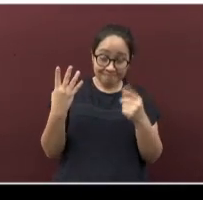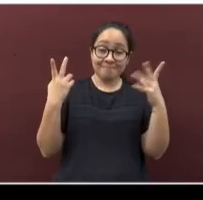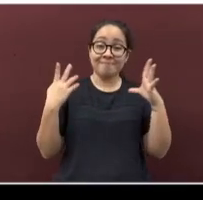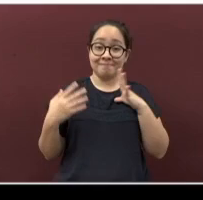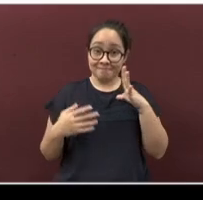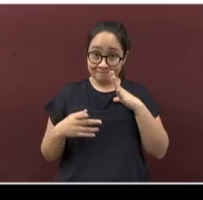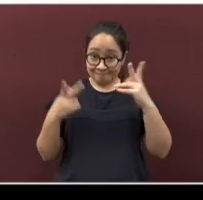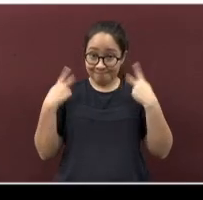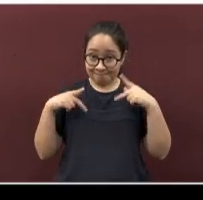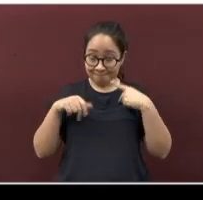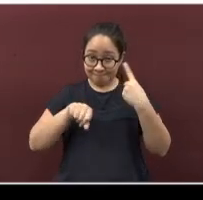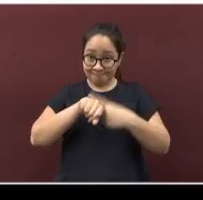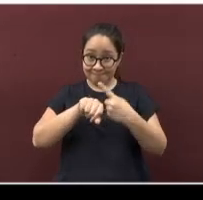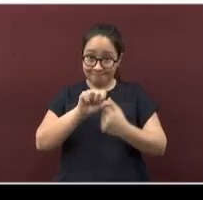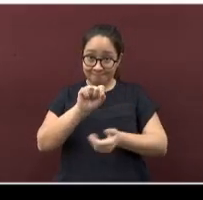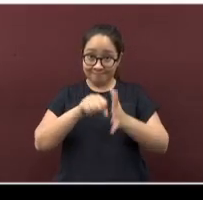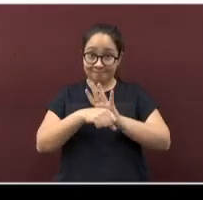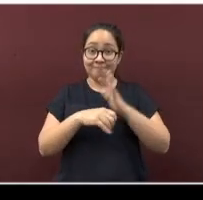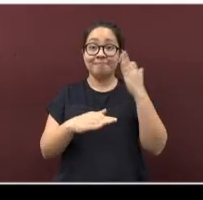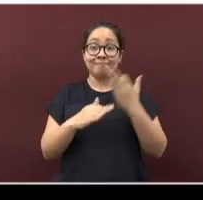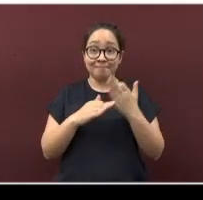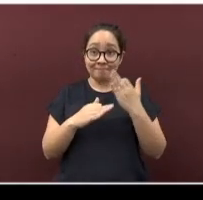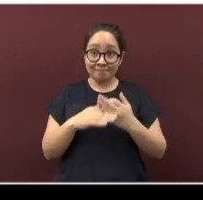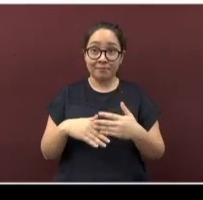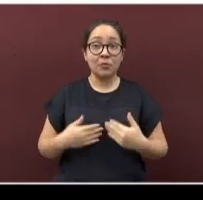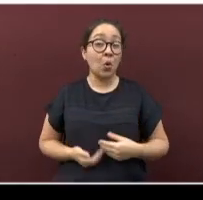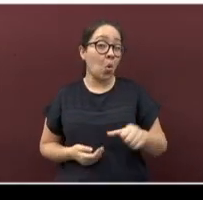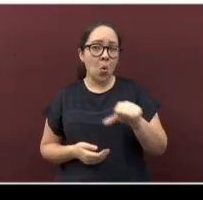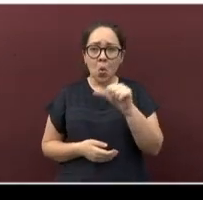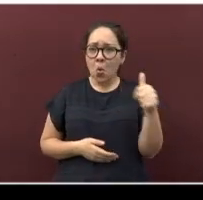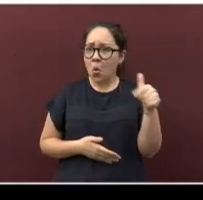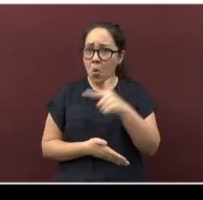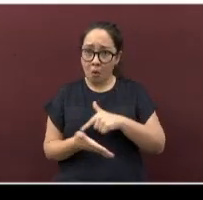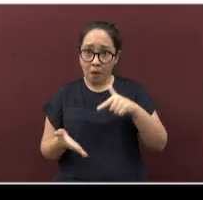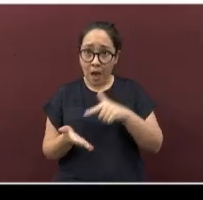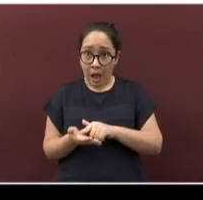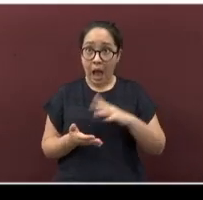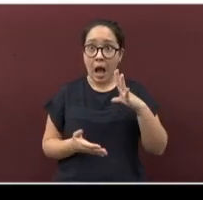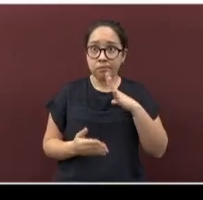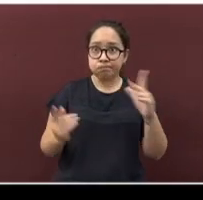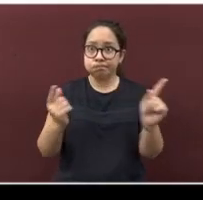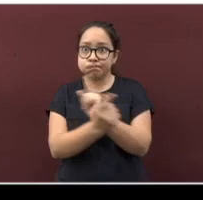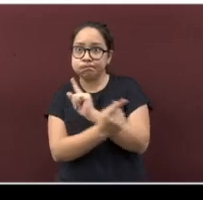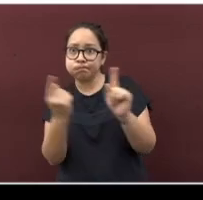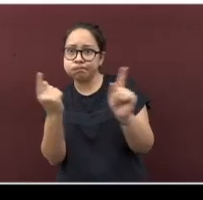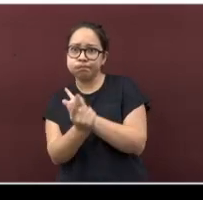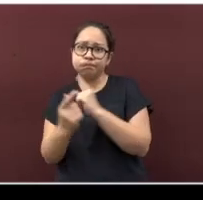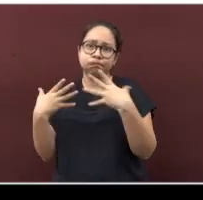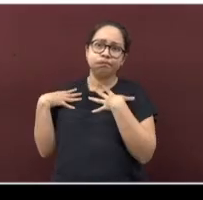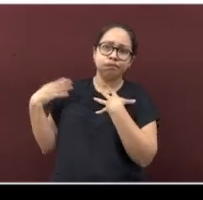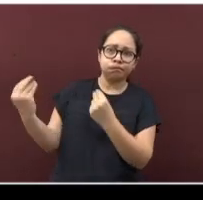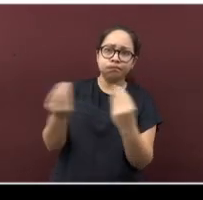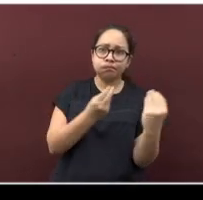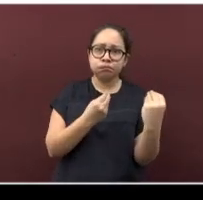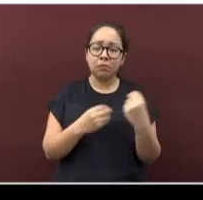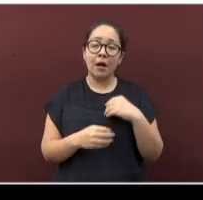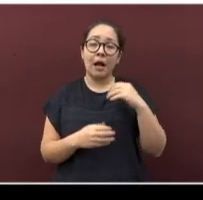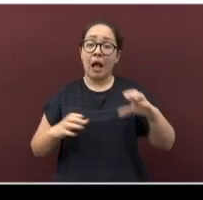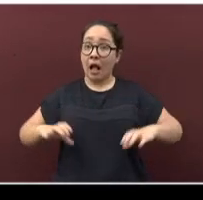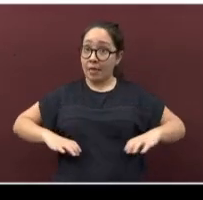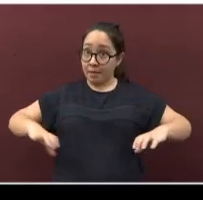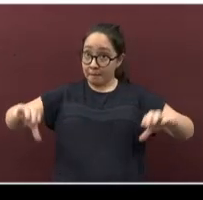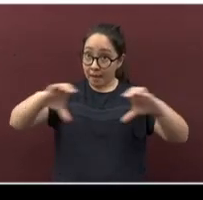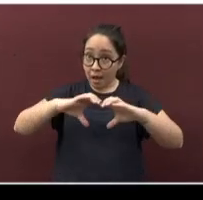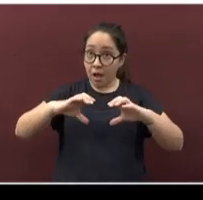activa asimismo otros municipios reportan movimiento en la transmisión como son catemaco